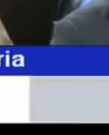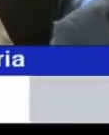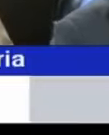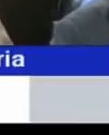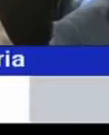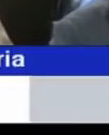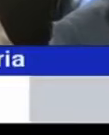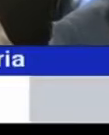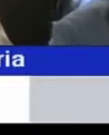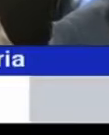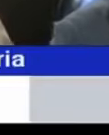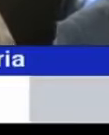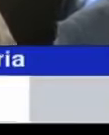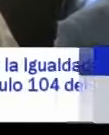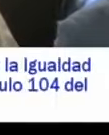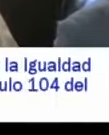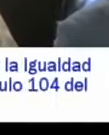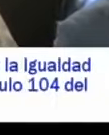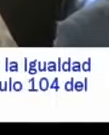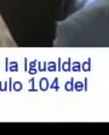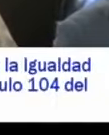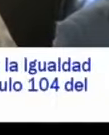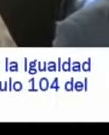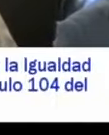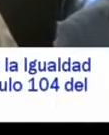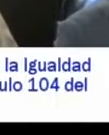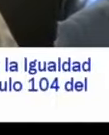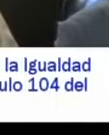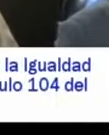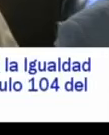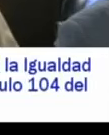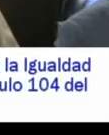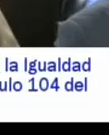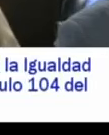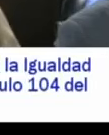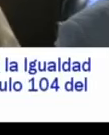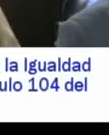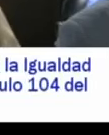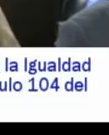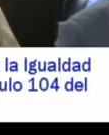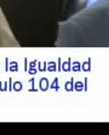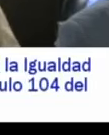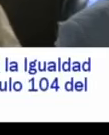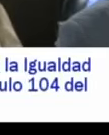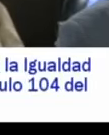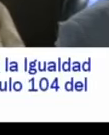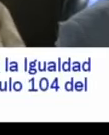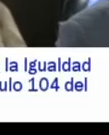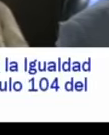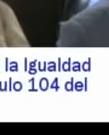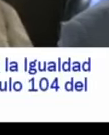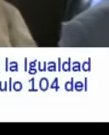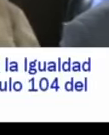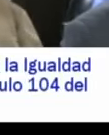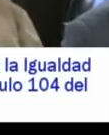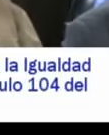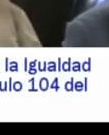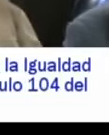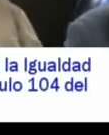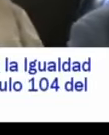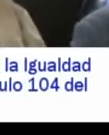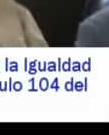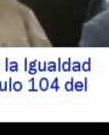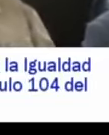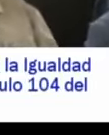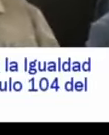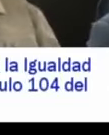parte de todos los espacios en nuestro país, y a las revolucionarias, se nos ha